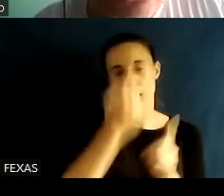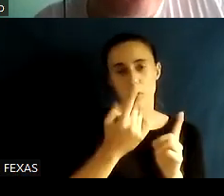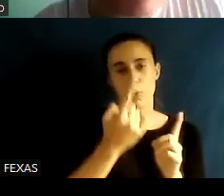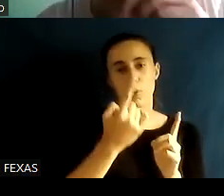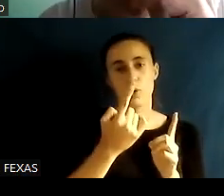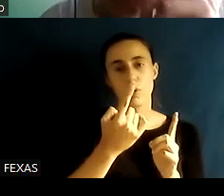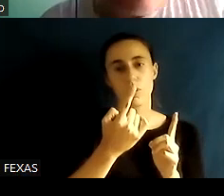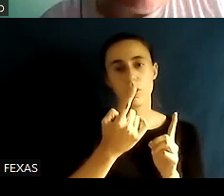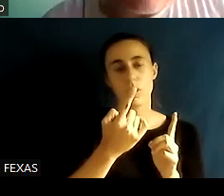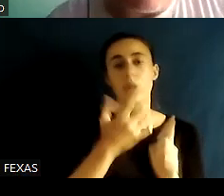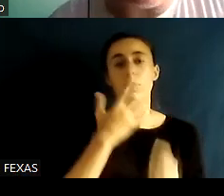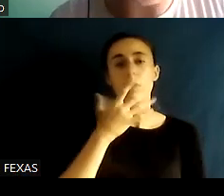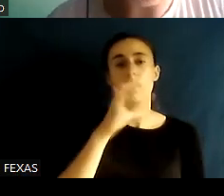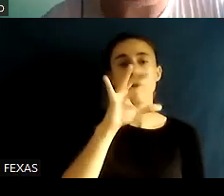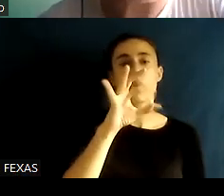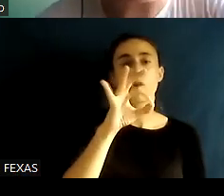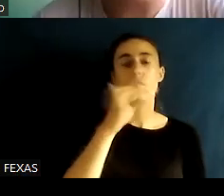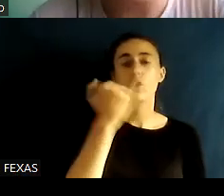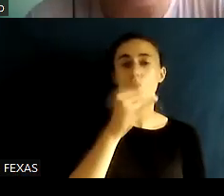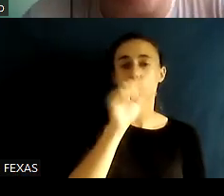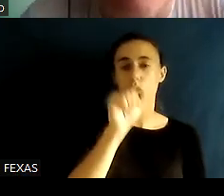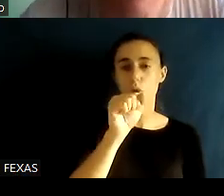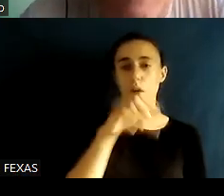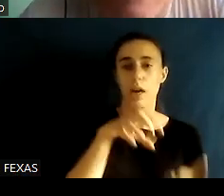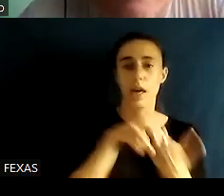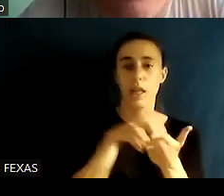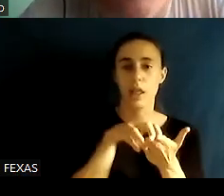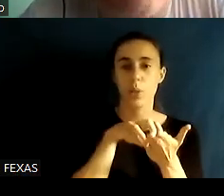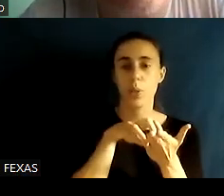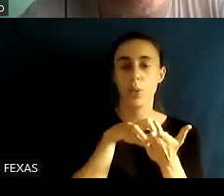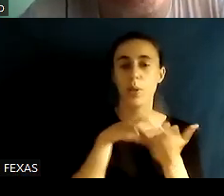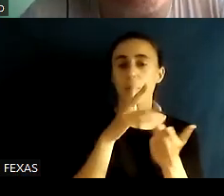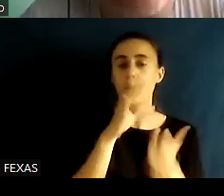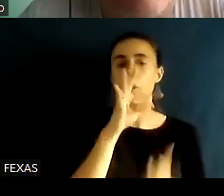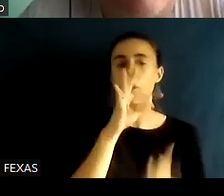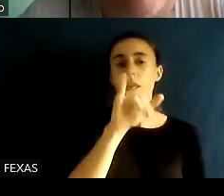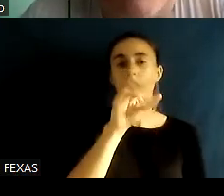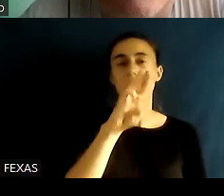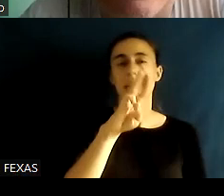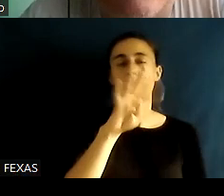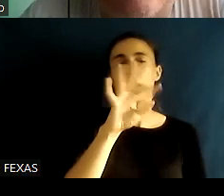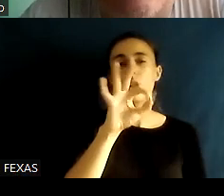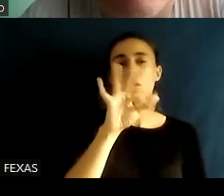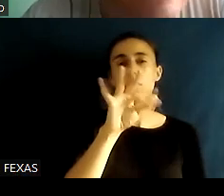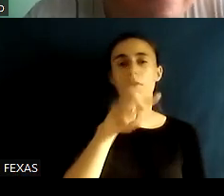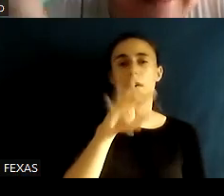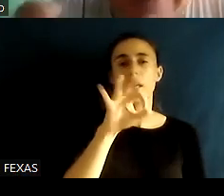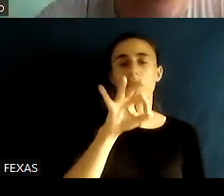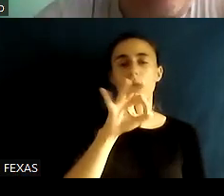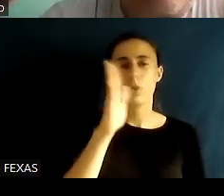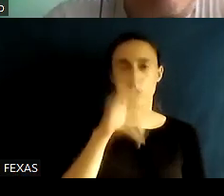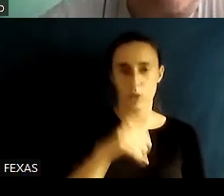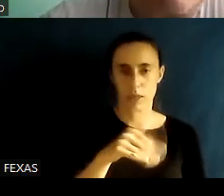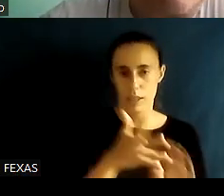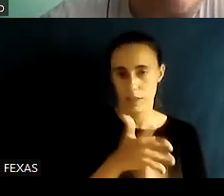triptófano. La soja no queda claro, pero parece que carece de triptófano y por lo tanto no sería una proteína completa. Tenemos